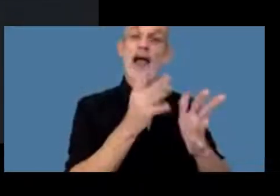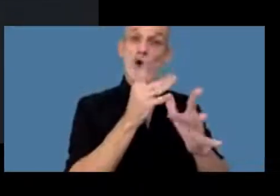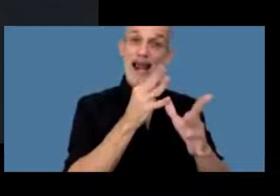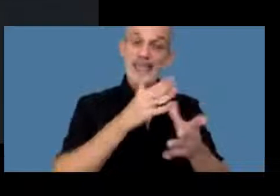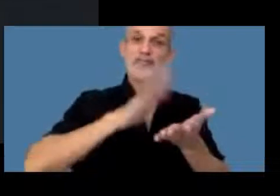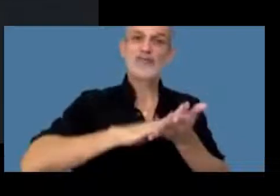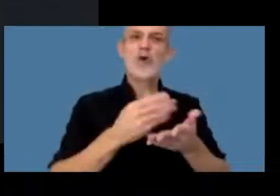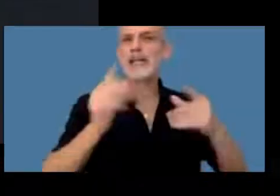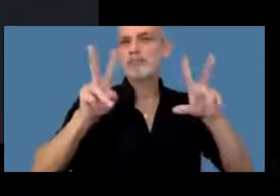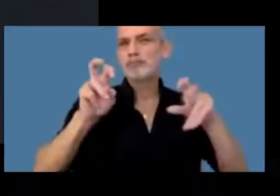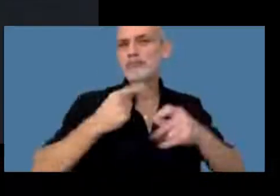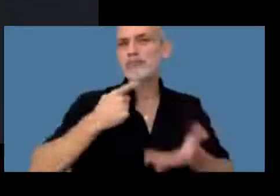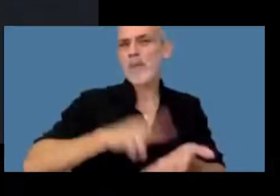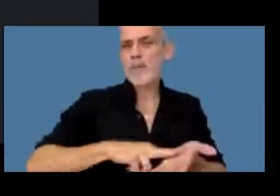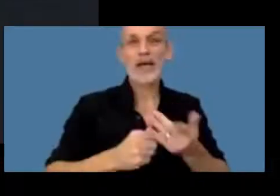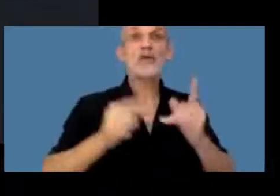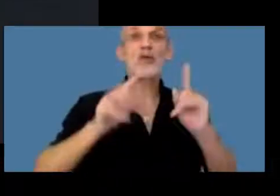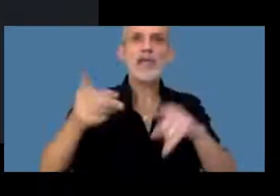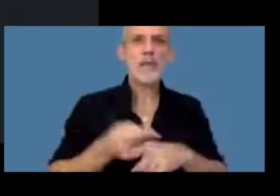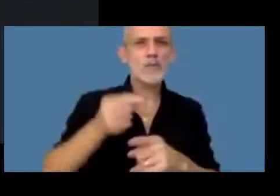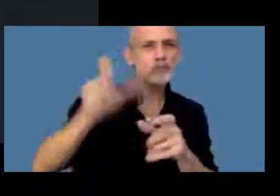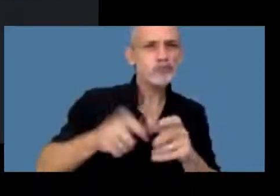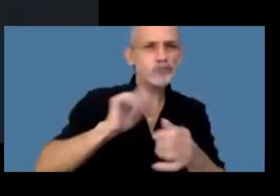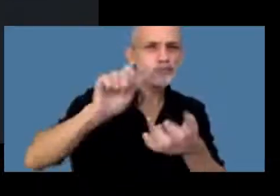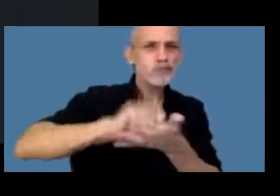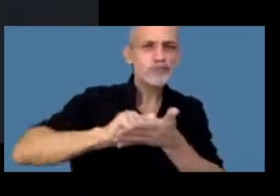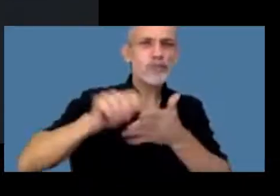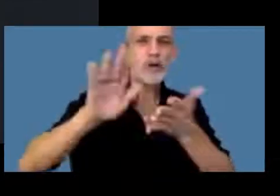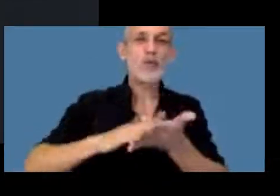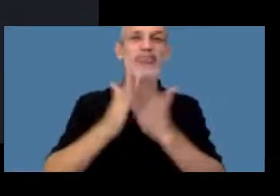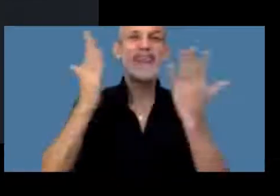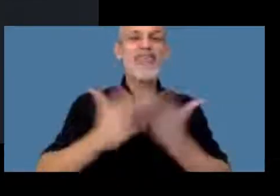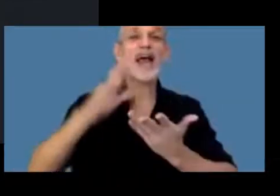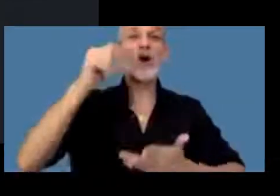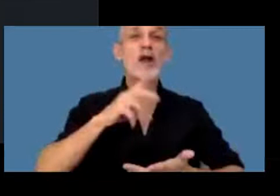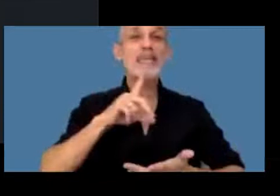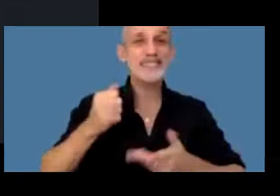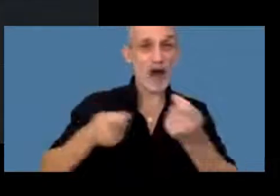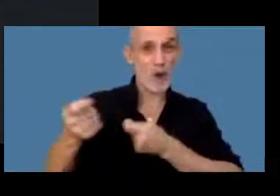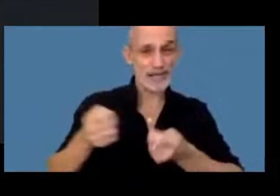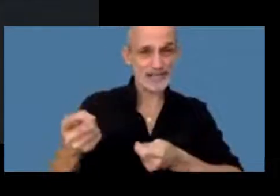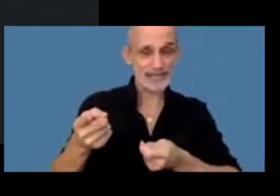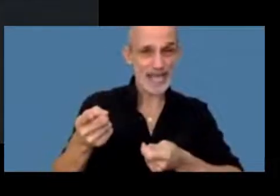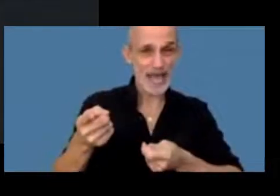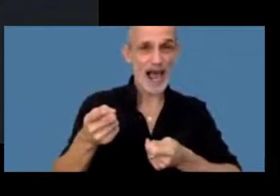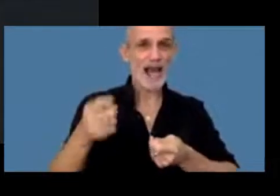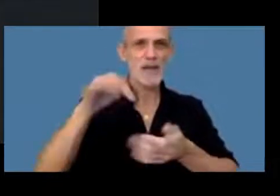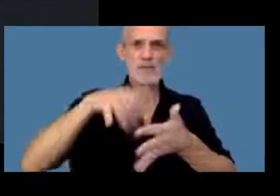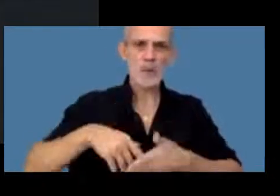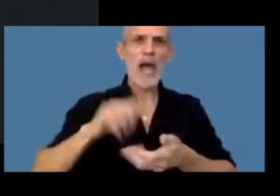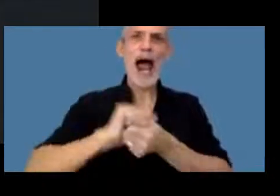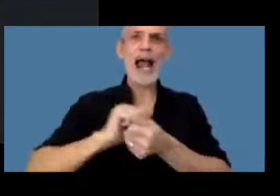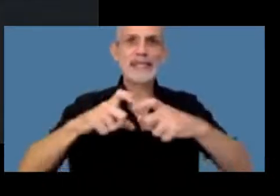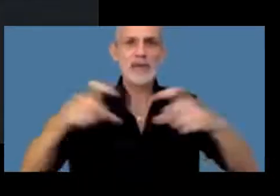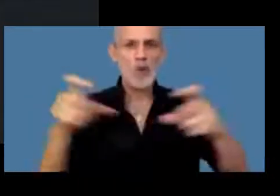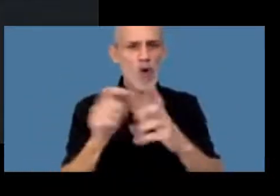tributarios, columnista permanente sobre temas tributarios en el diario El Cronista Comercial, con artículos periodísticos